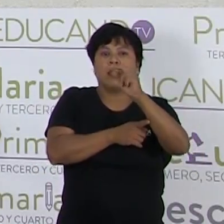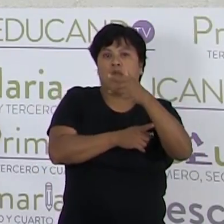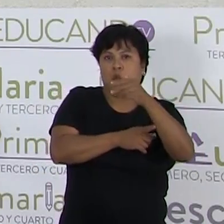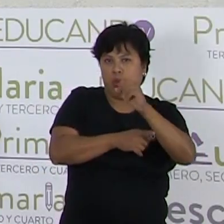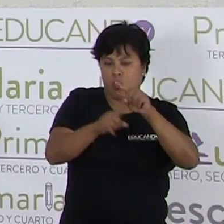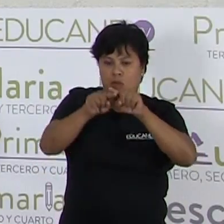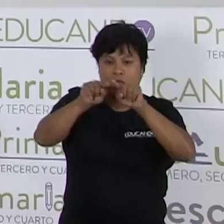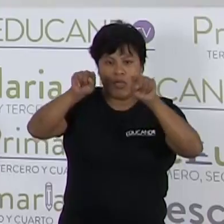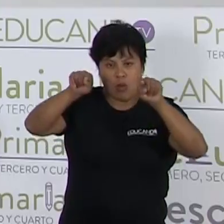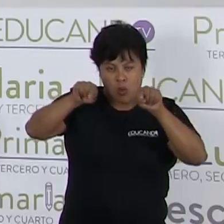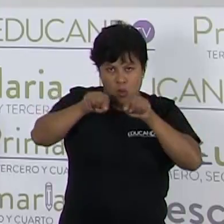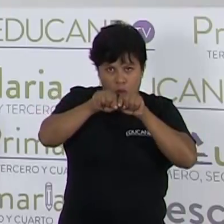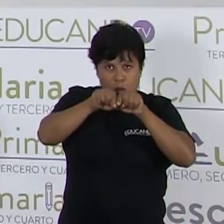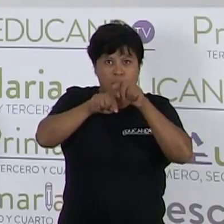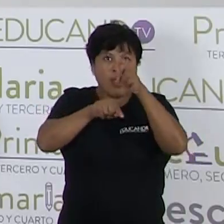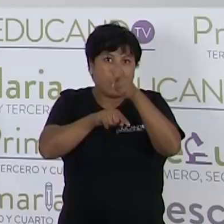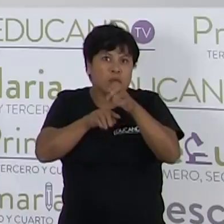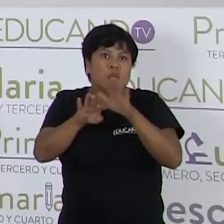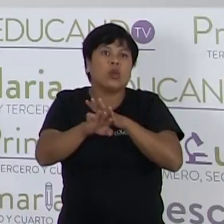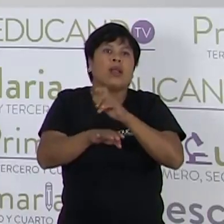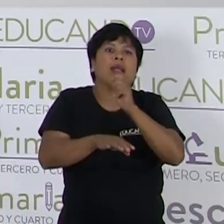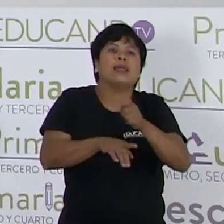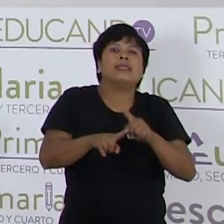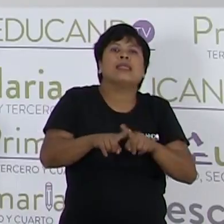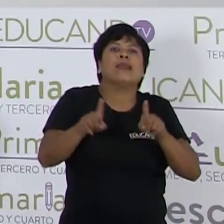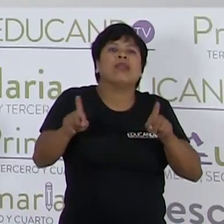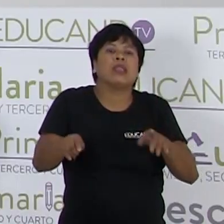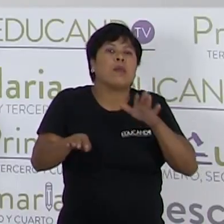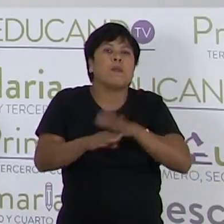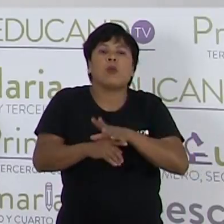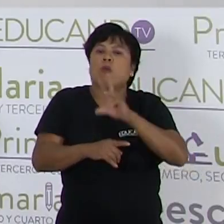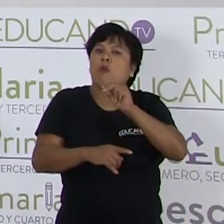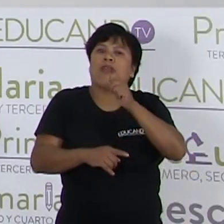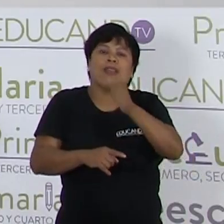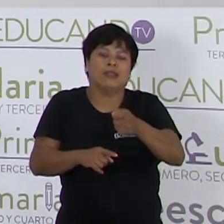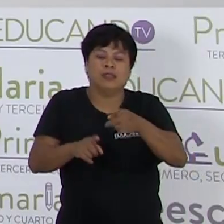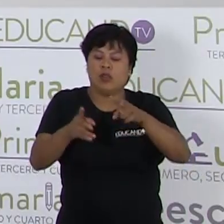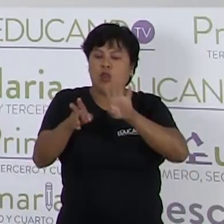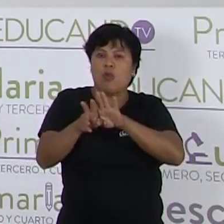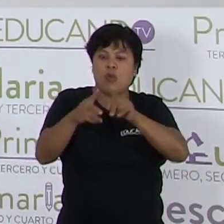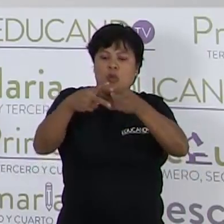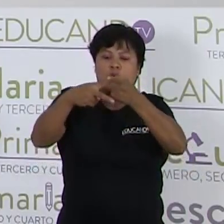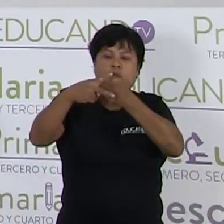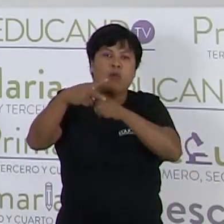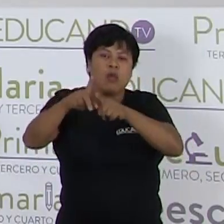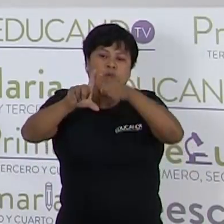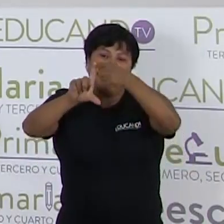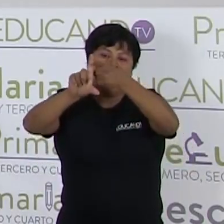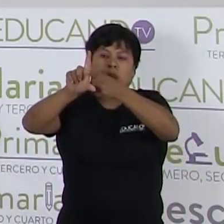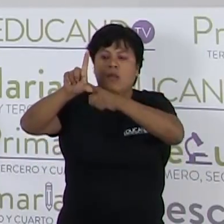Es escaleno porque sus lados son diferentes, pero aparte no está formando un ángulo recto.